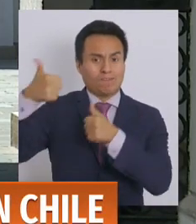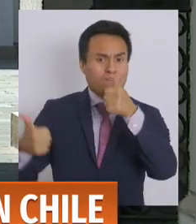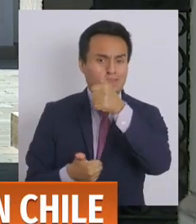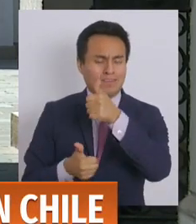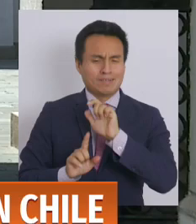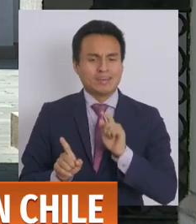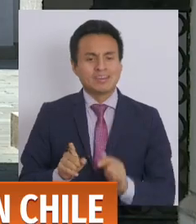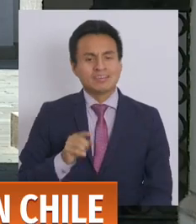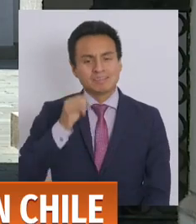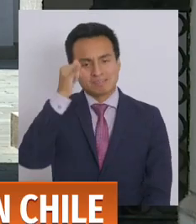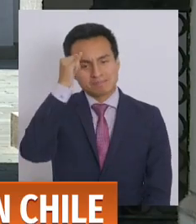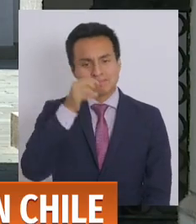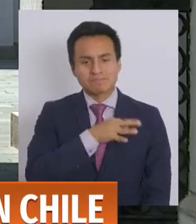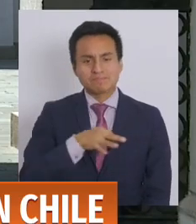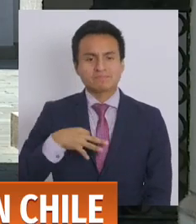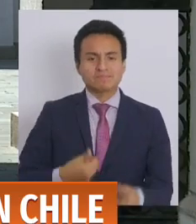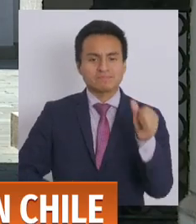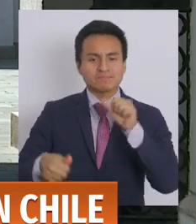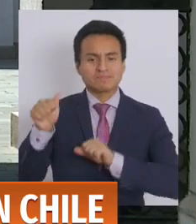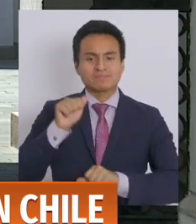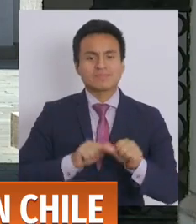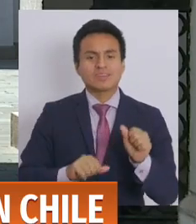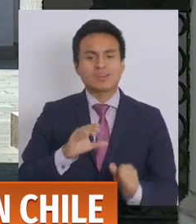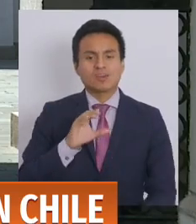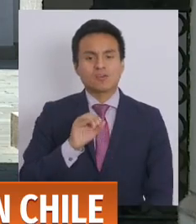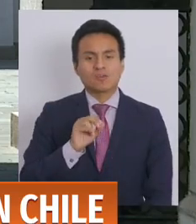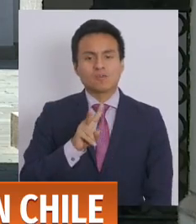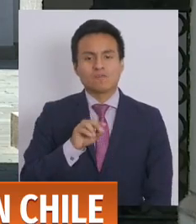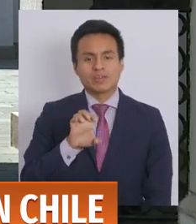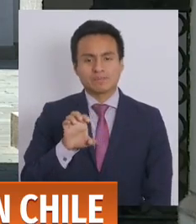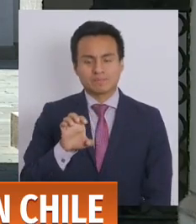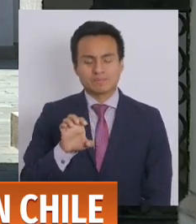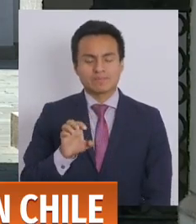de Ciencias, Andrés Kuhn. Andrés.